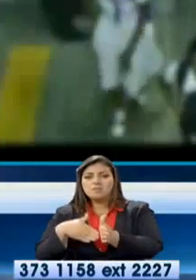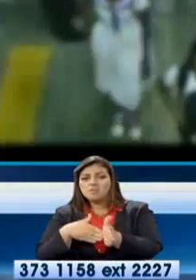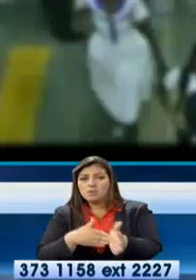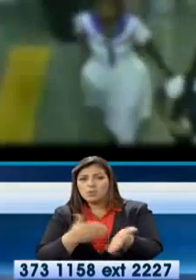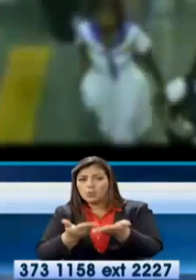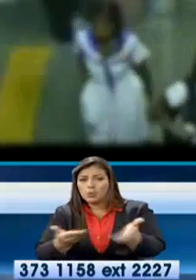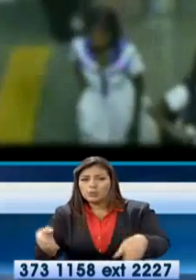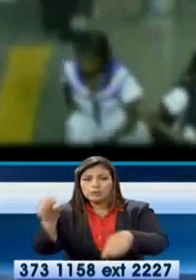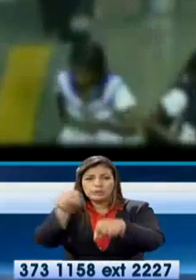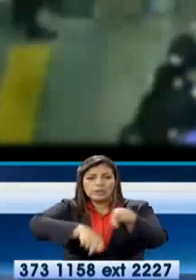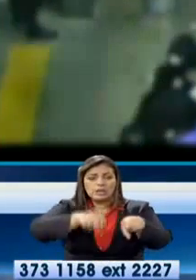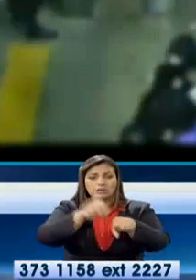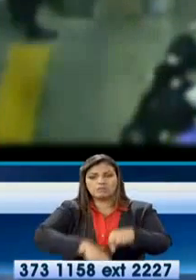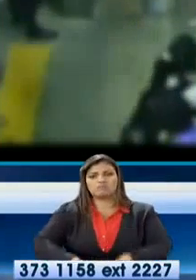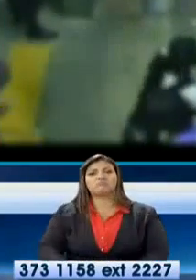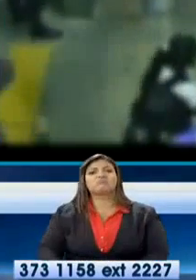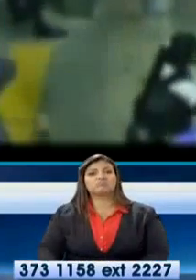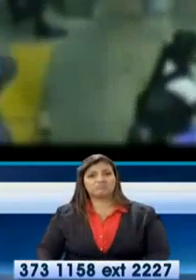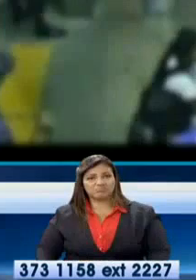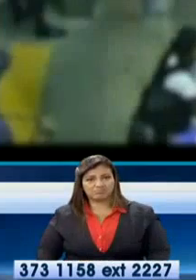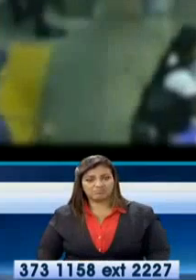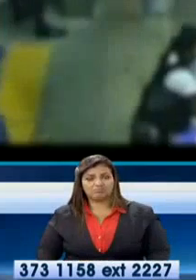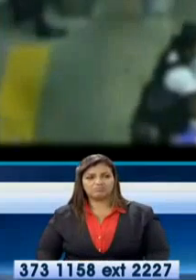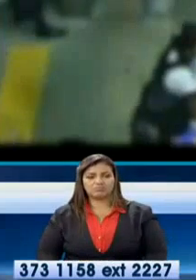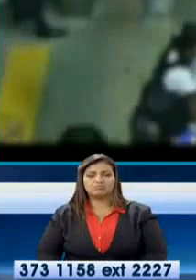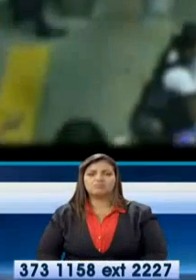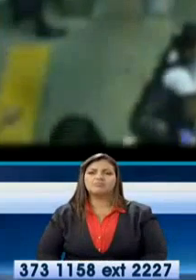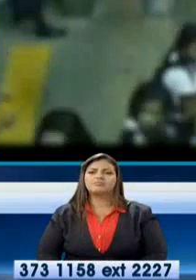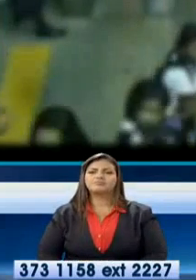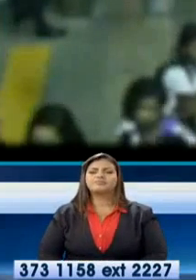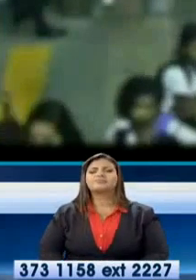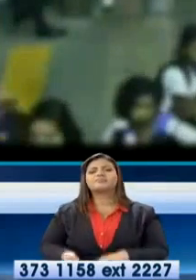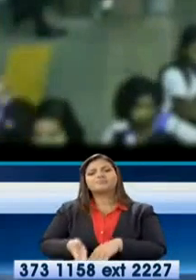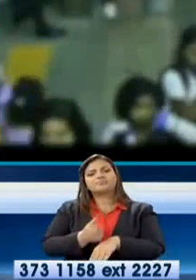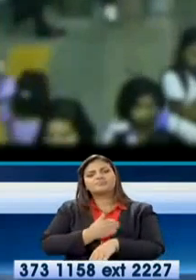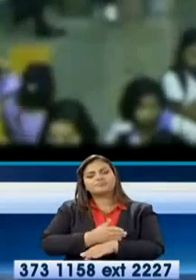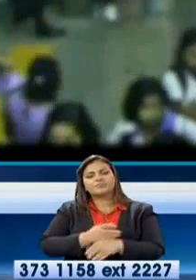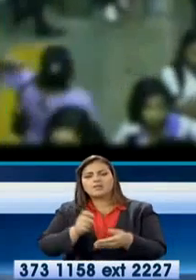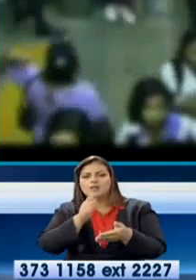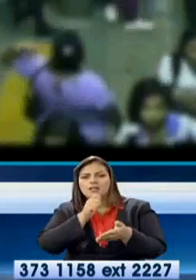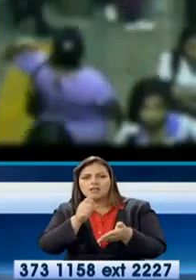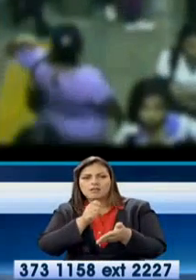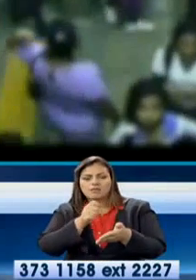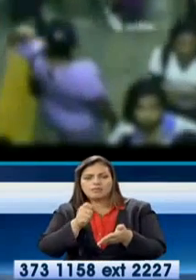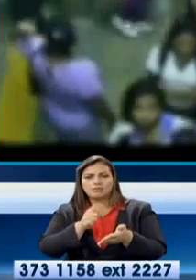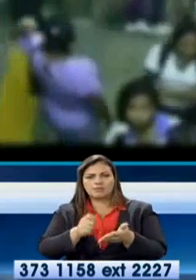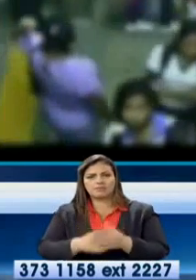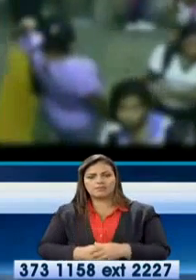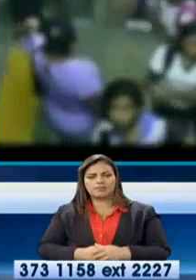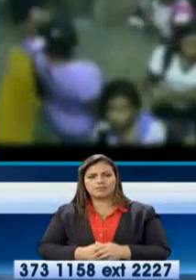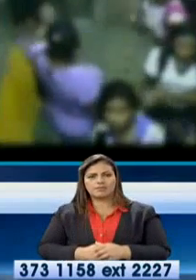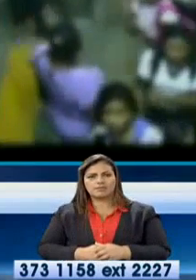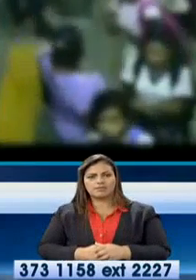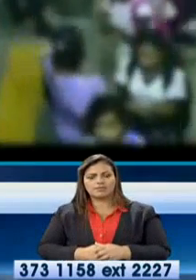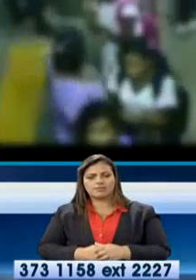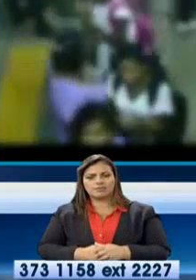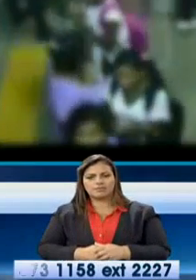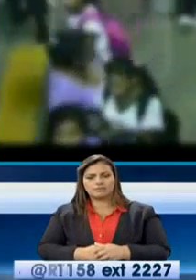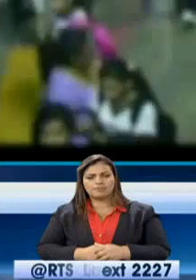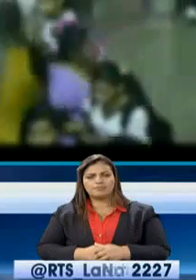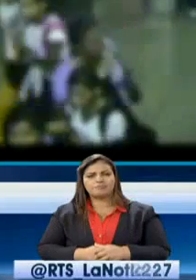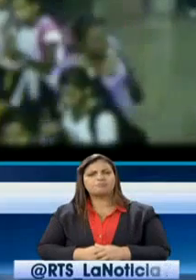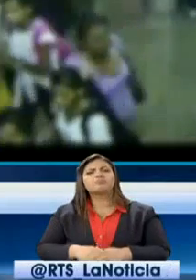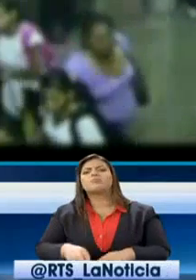entrevistando justamente a los pasajeros sobre qué piensan estos actos de violencia que protagonizan ciertos grupos de estudiantes de secundaria. Buenos días. Lo que pasa es